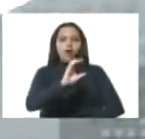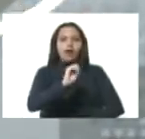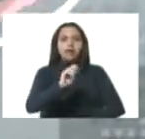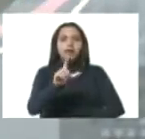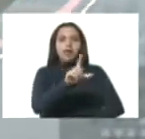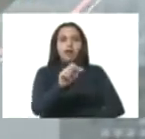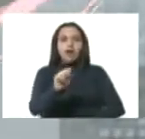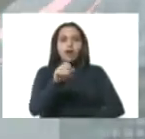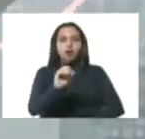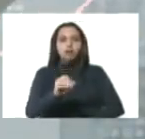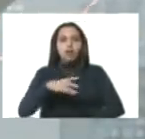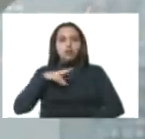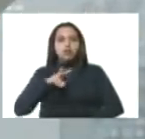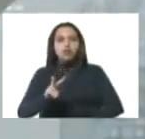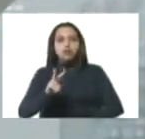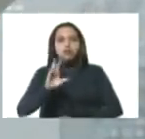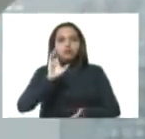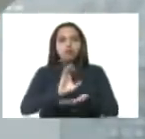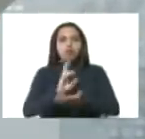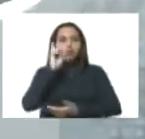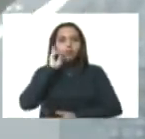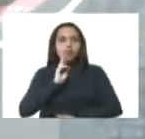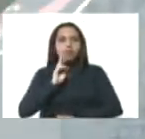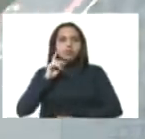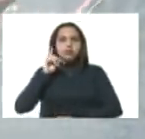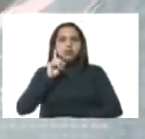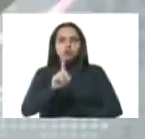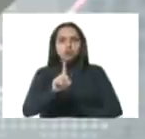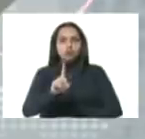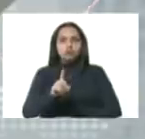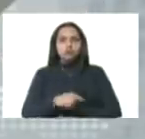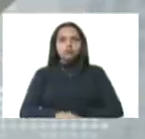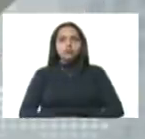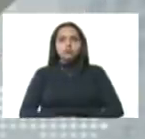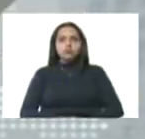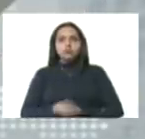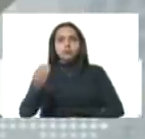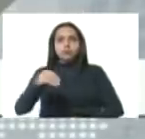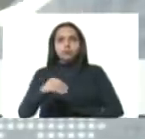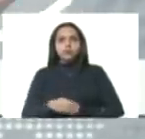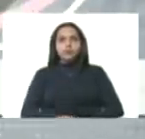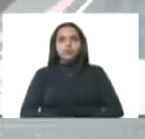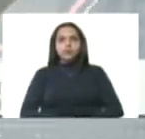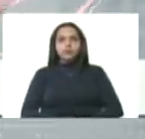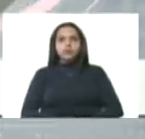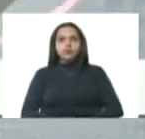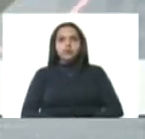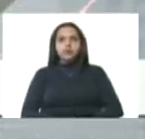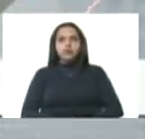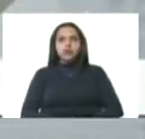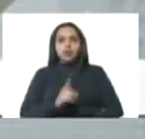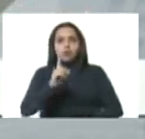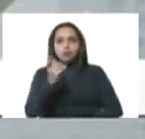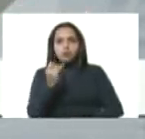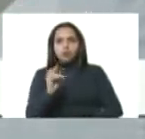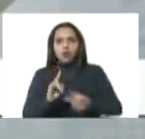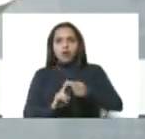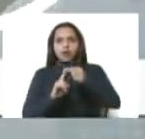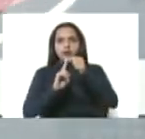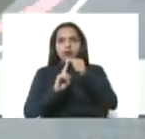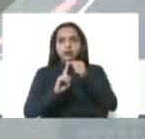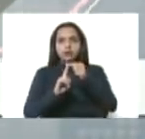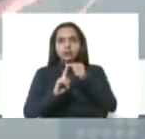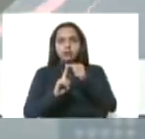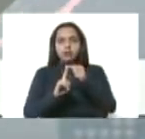2 en Ciudad Bolívar, 1 en Sumeremo. Y hay un militar que está destacado en el estado Bolívar, que